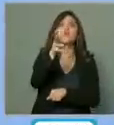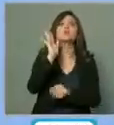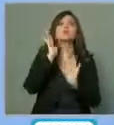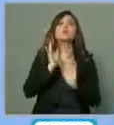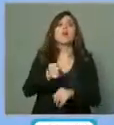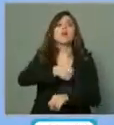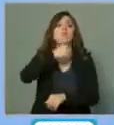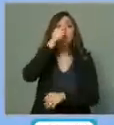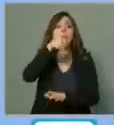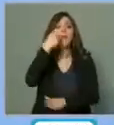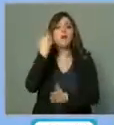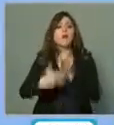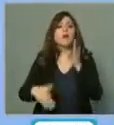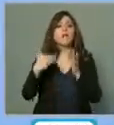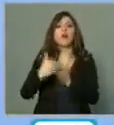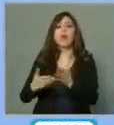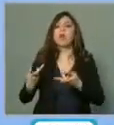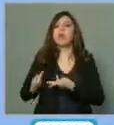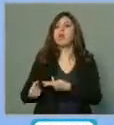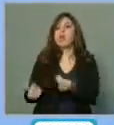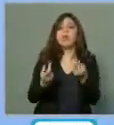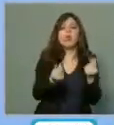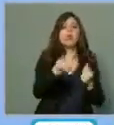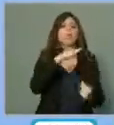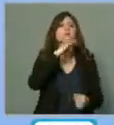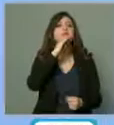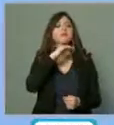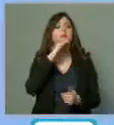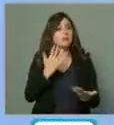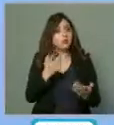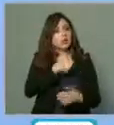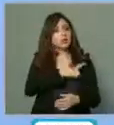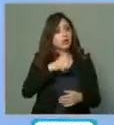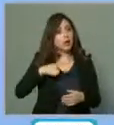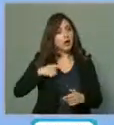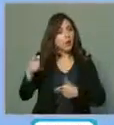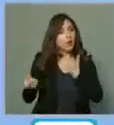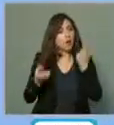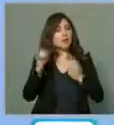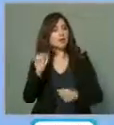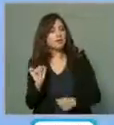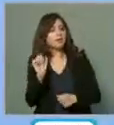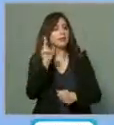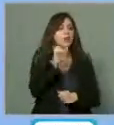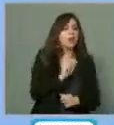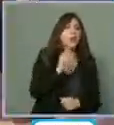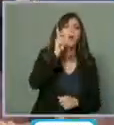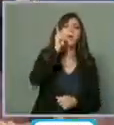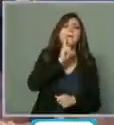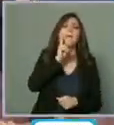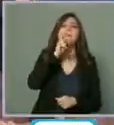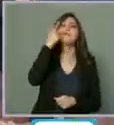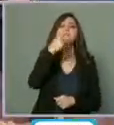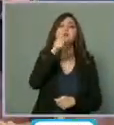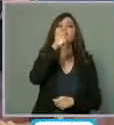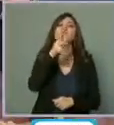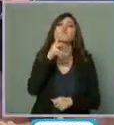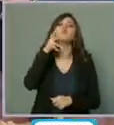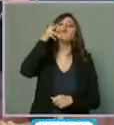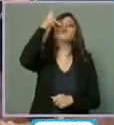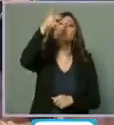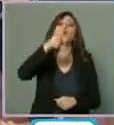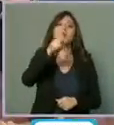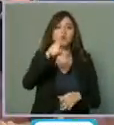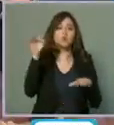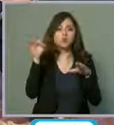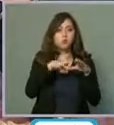y no te preparaste por estar viviendo el día a día, al final hay que tener ese plan, ¿no? Creo que a lo mejor puedes decirlo como plan B, pero que siempre esté ahí, que tengas un